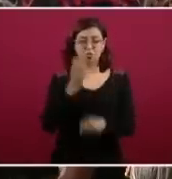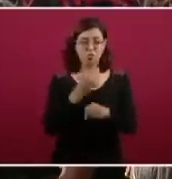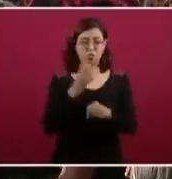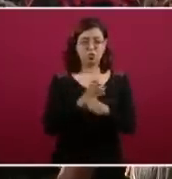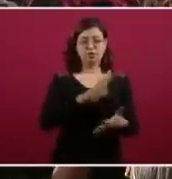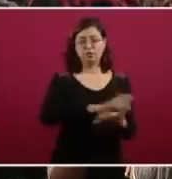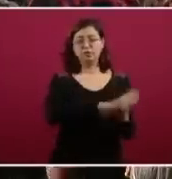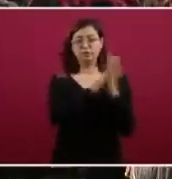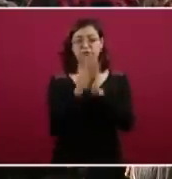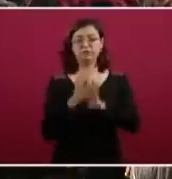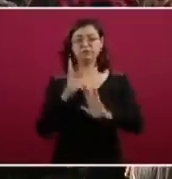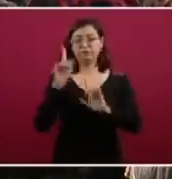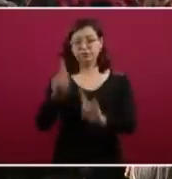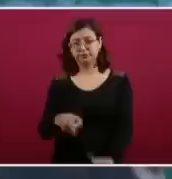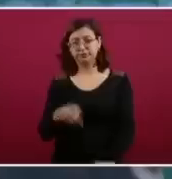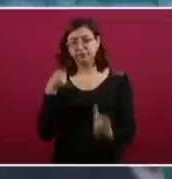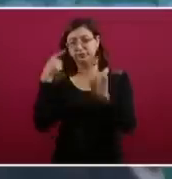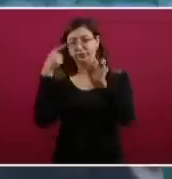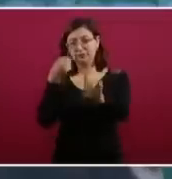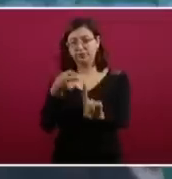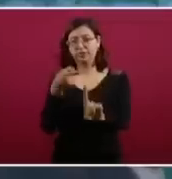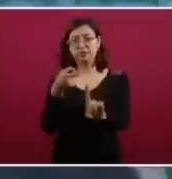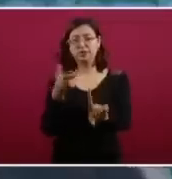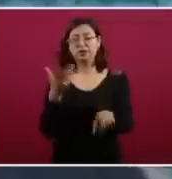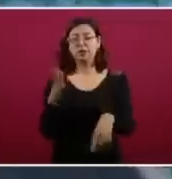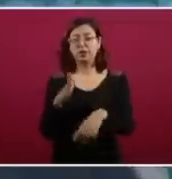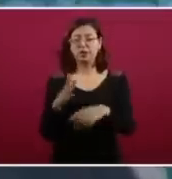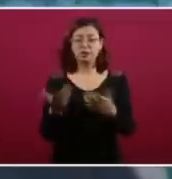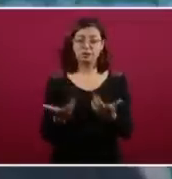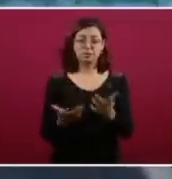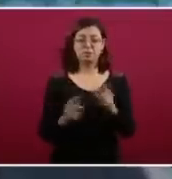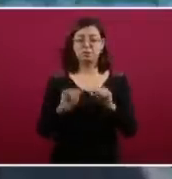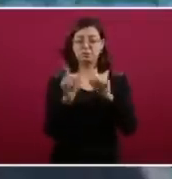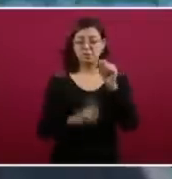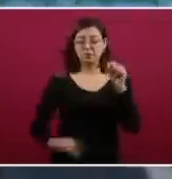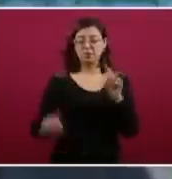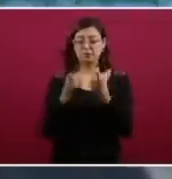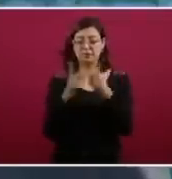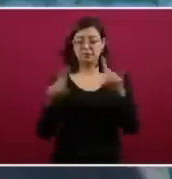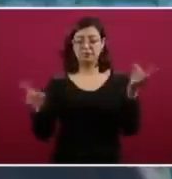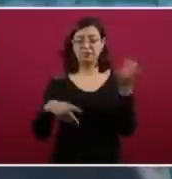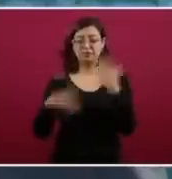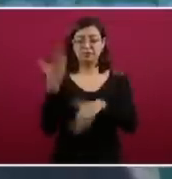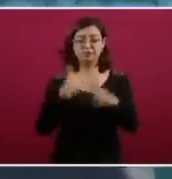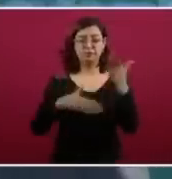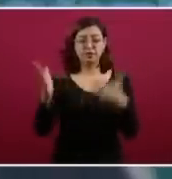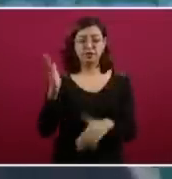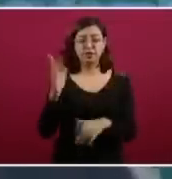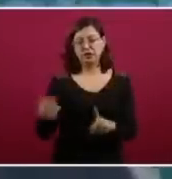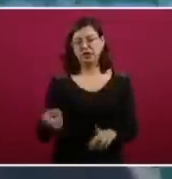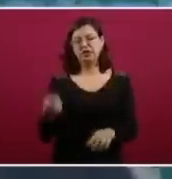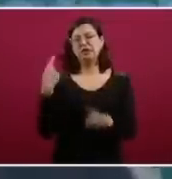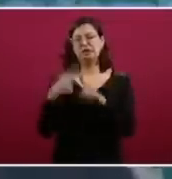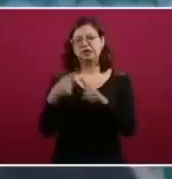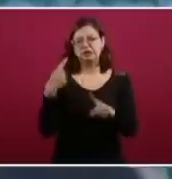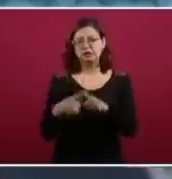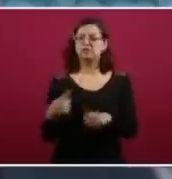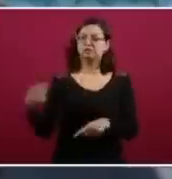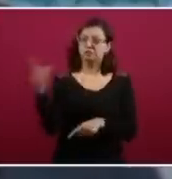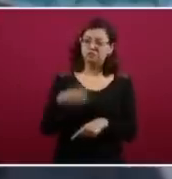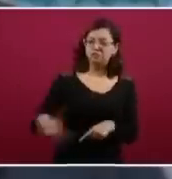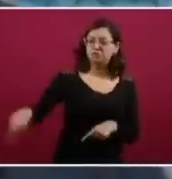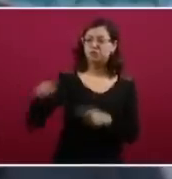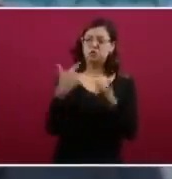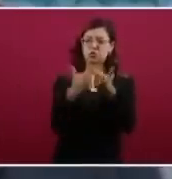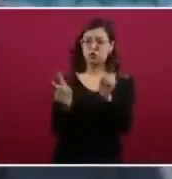de la construcción del país y del desarrollo a quienes han sufrido históricamente